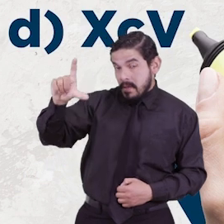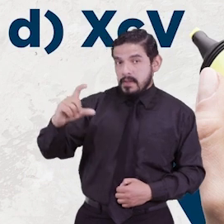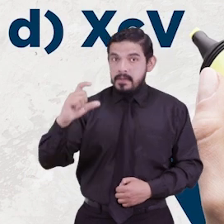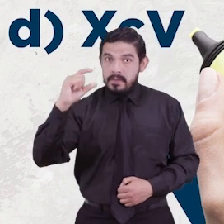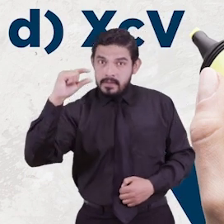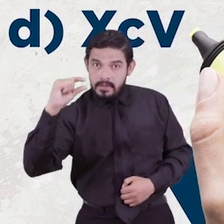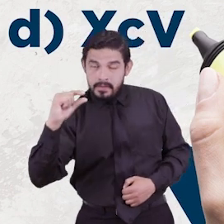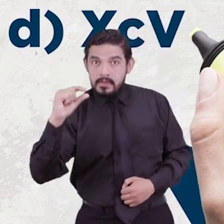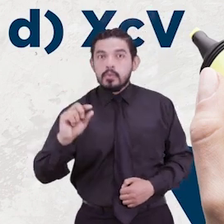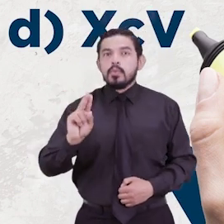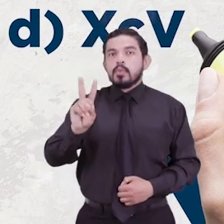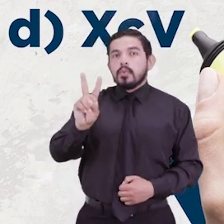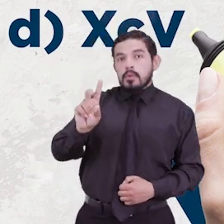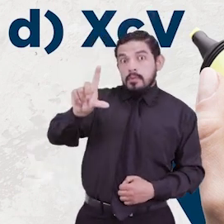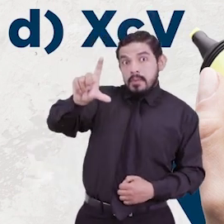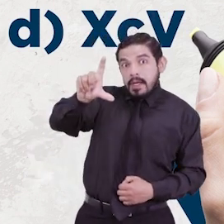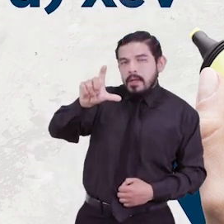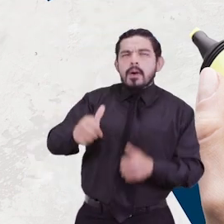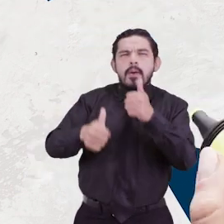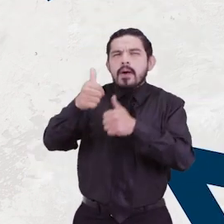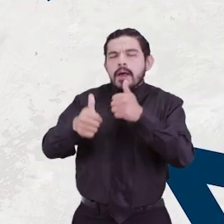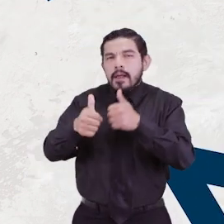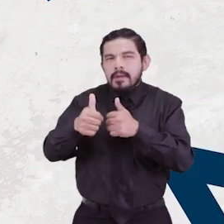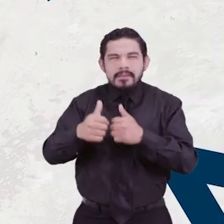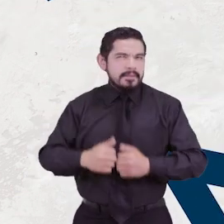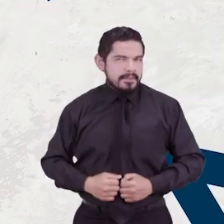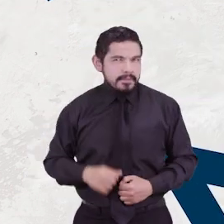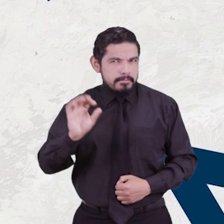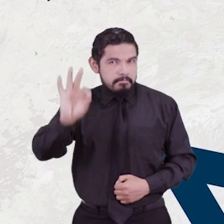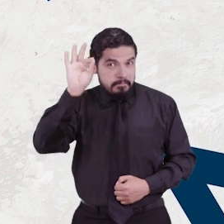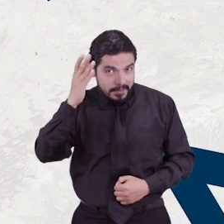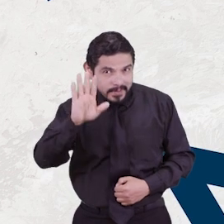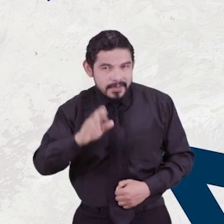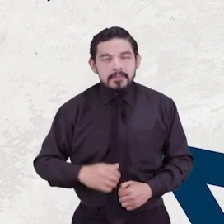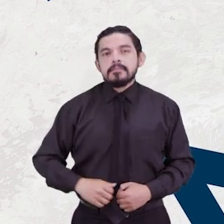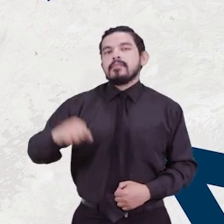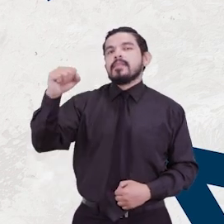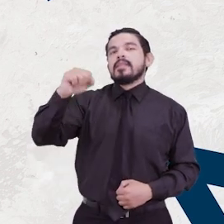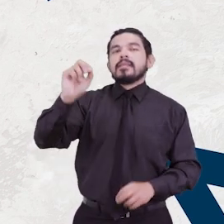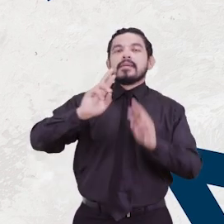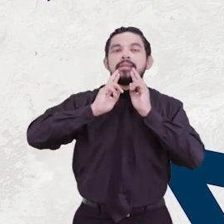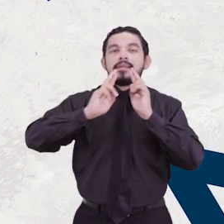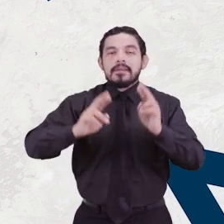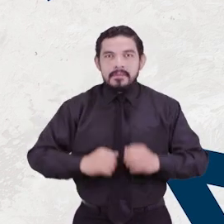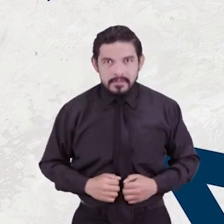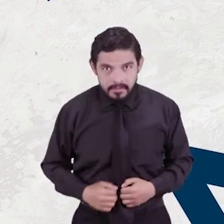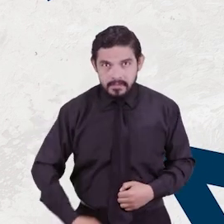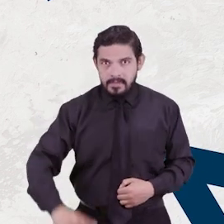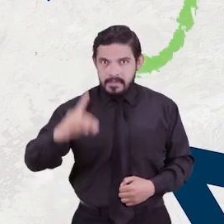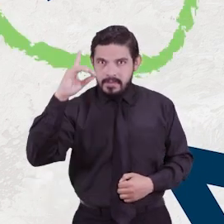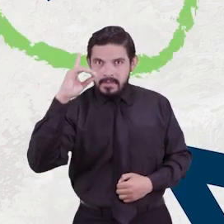X mayúscula, C minúscula y V mayúscula. ¿Ya la tienes? Perfecto, sí, la